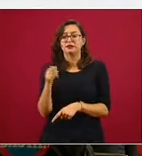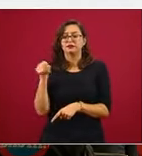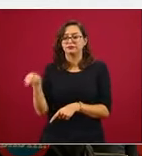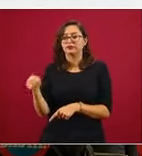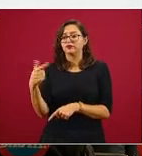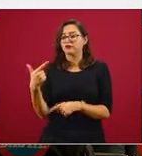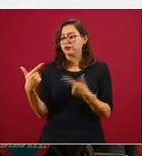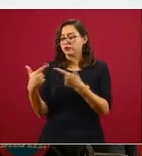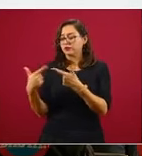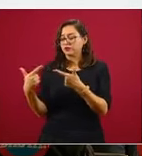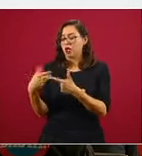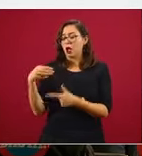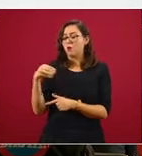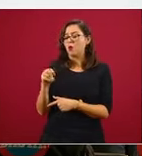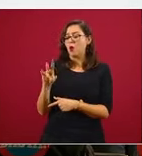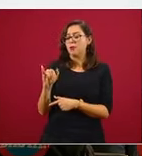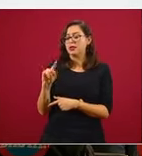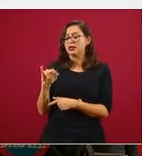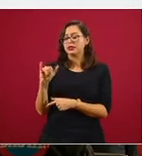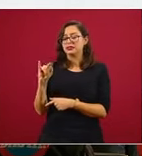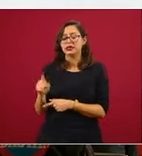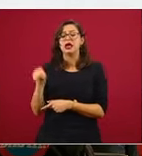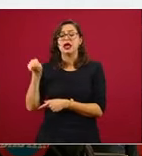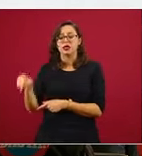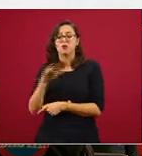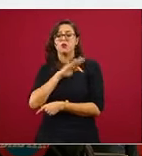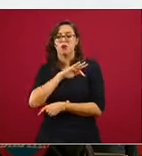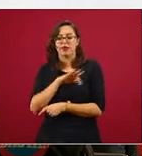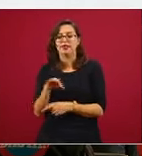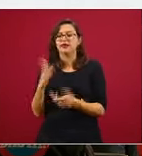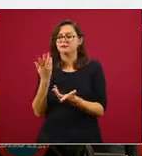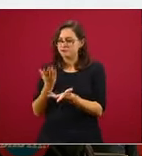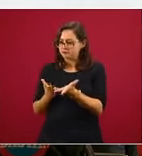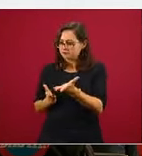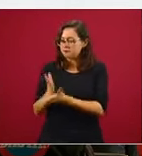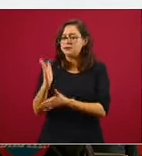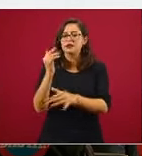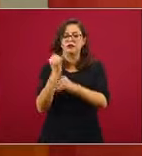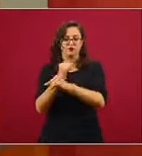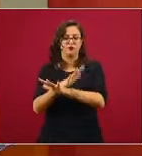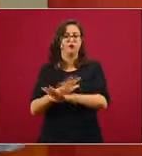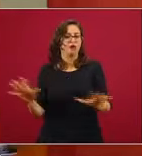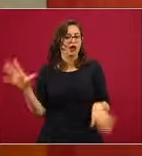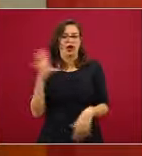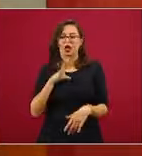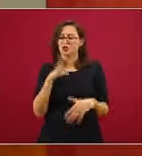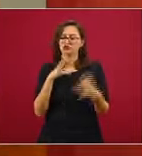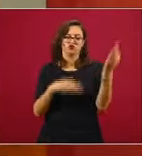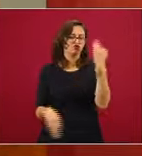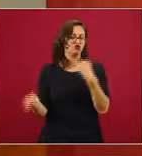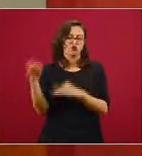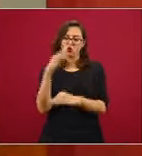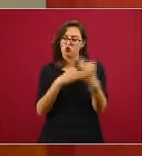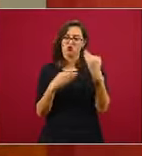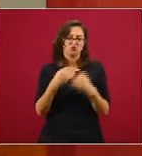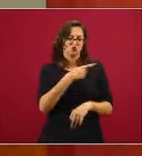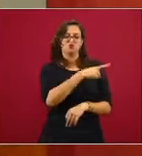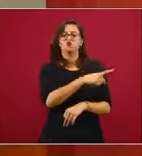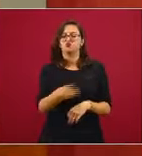google.com/COVID-19/mobility, por la palabra movilidad en inglés, es de donde pueden revisar todos y cada uno